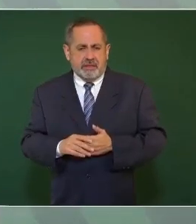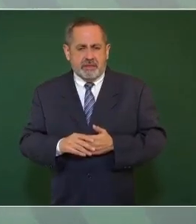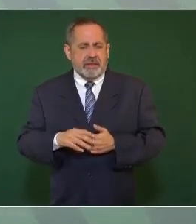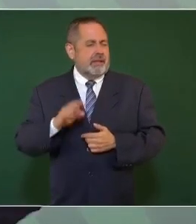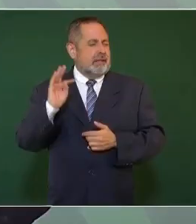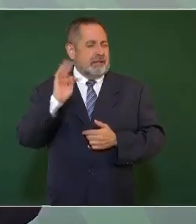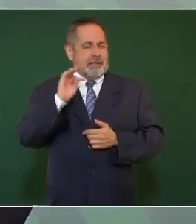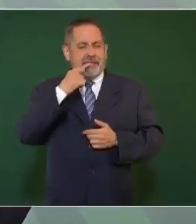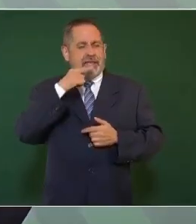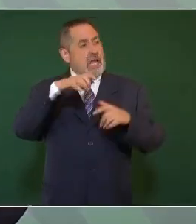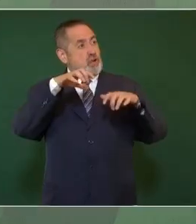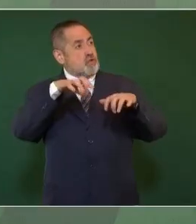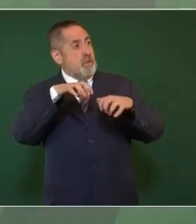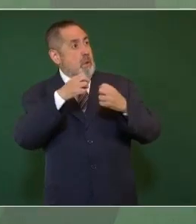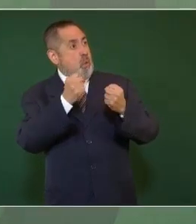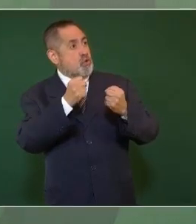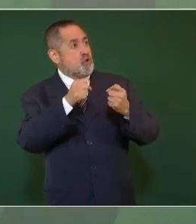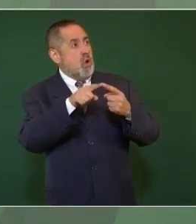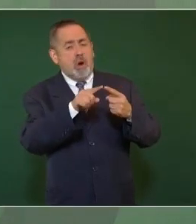salpicaba abajo,